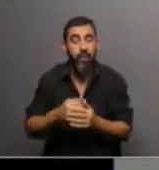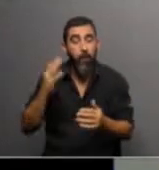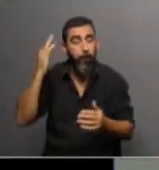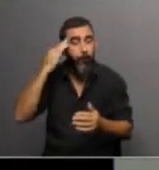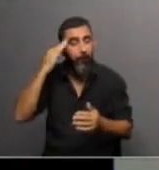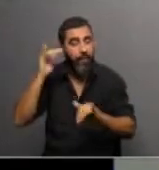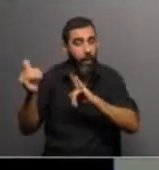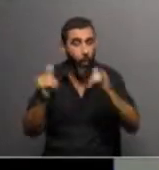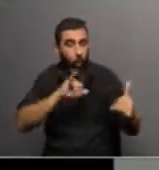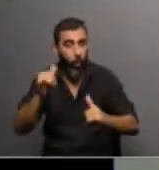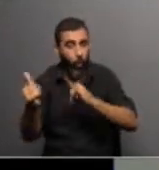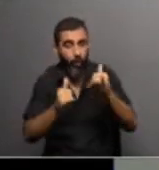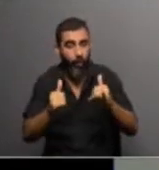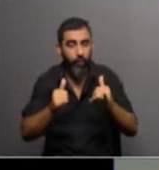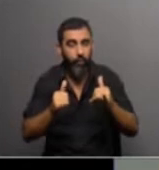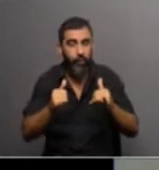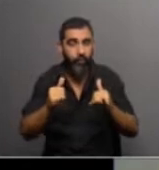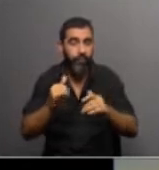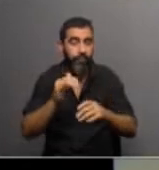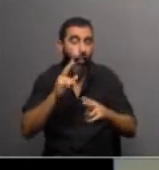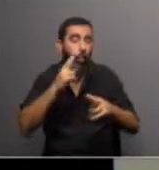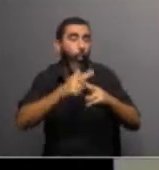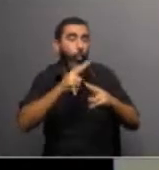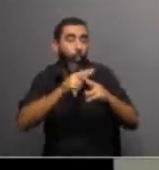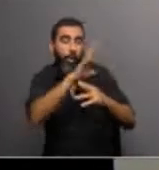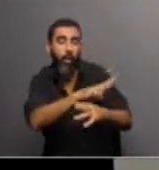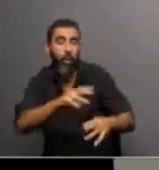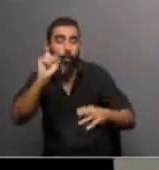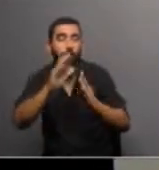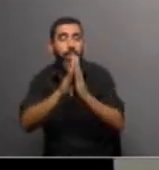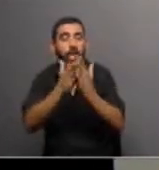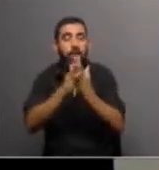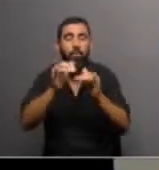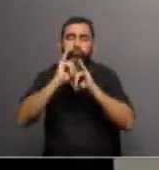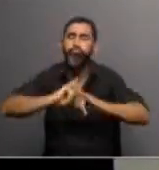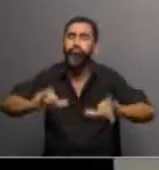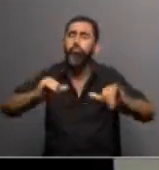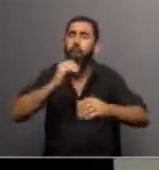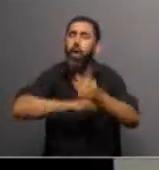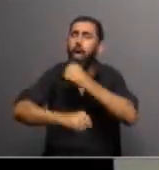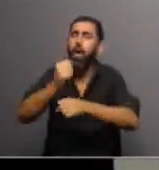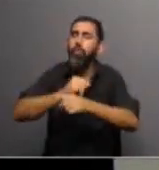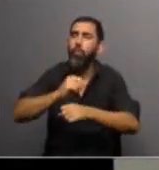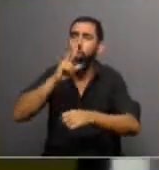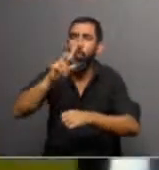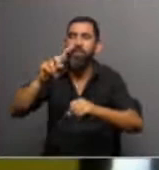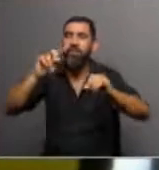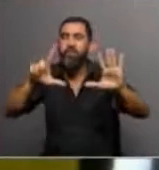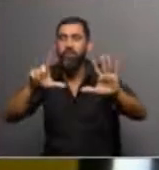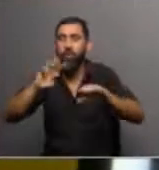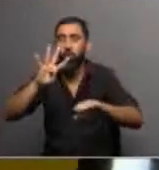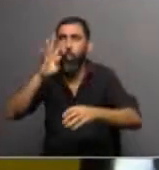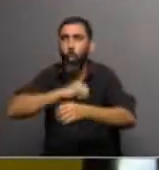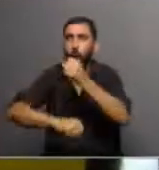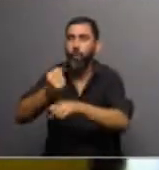Juego, y que, bueno, toma prestado el nombre de lo que fue aquel libro que publicaste hace ¿cuántos años, Daniela? 2017. 2017, 4